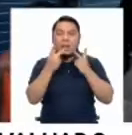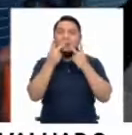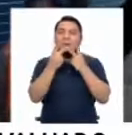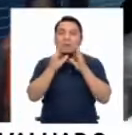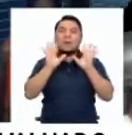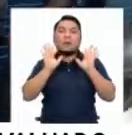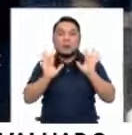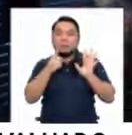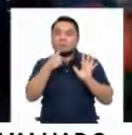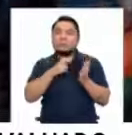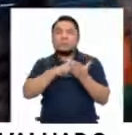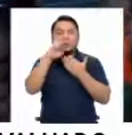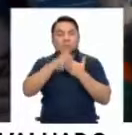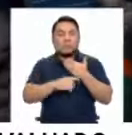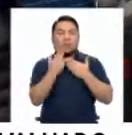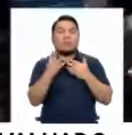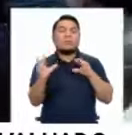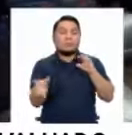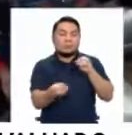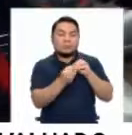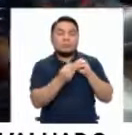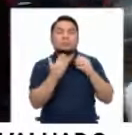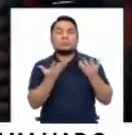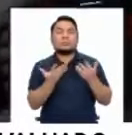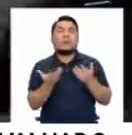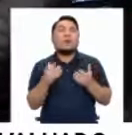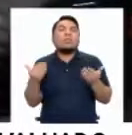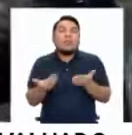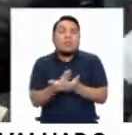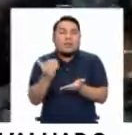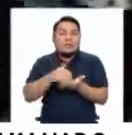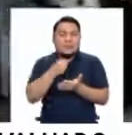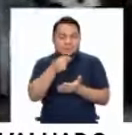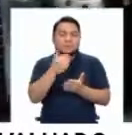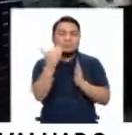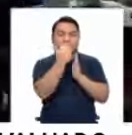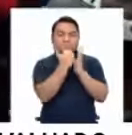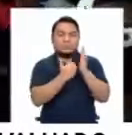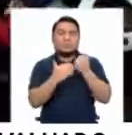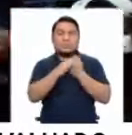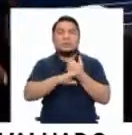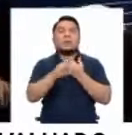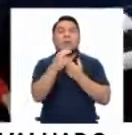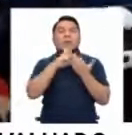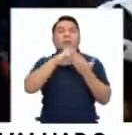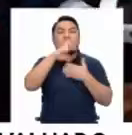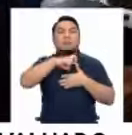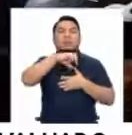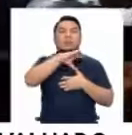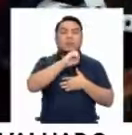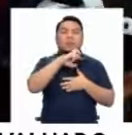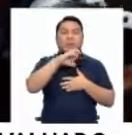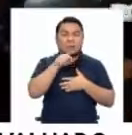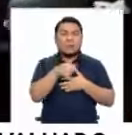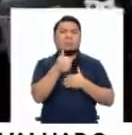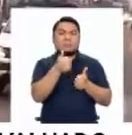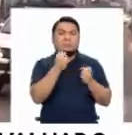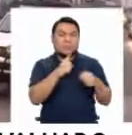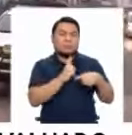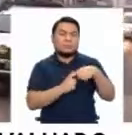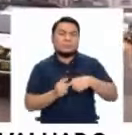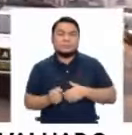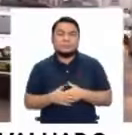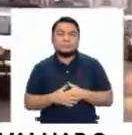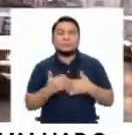la reintegración de una medida como es esta, ¿no? Del pico y placa que ha servido y ha sido positiva.